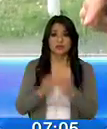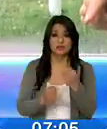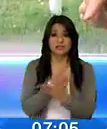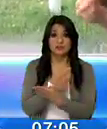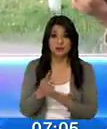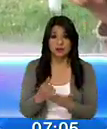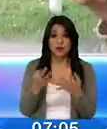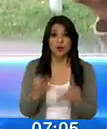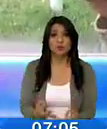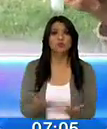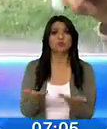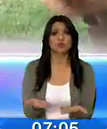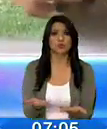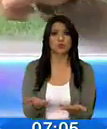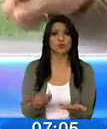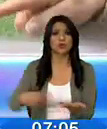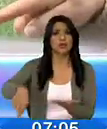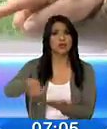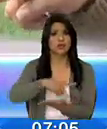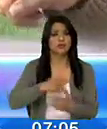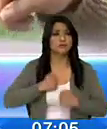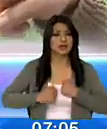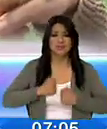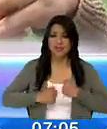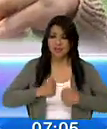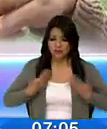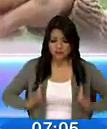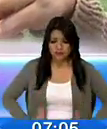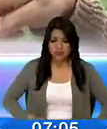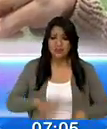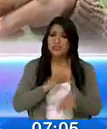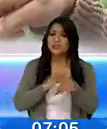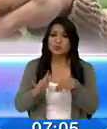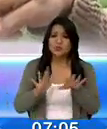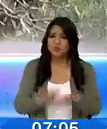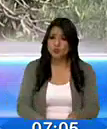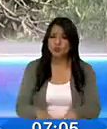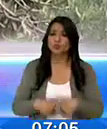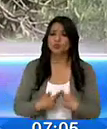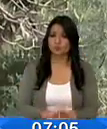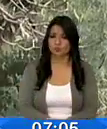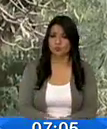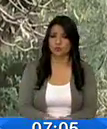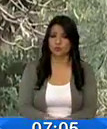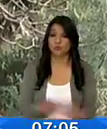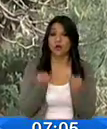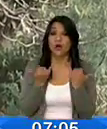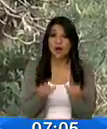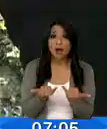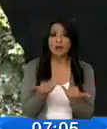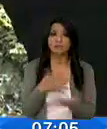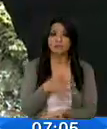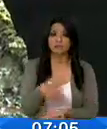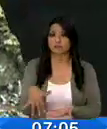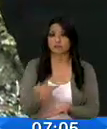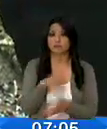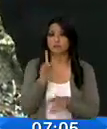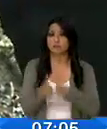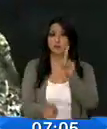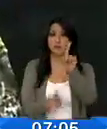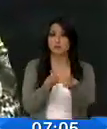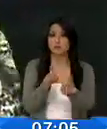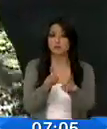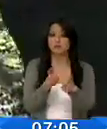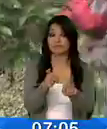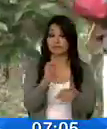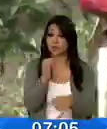tuvimos un evento de que los ciudadanos estuvieron bañando sin ropa interior aquí, desnudos. Ahora la gran interrogante, ¿esta vez será la